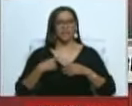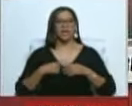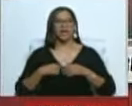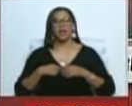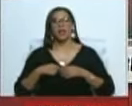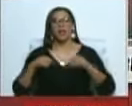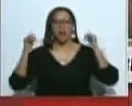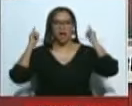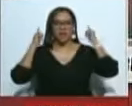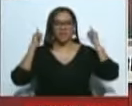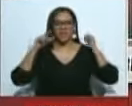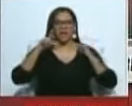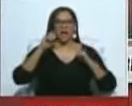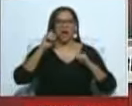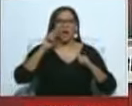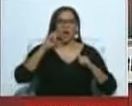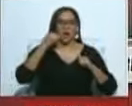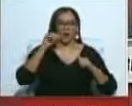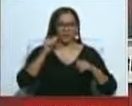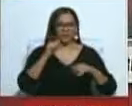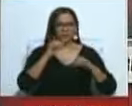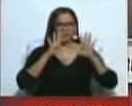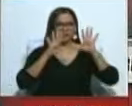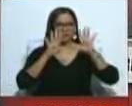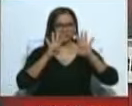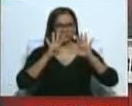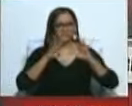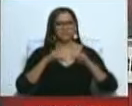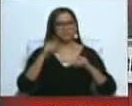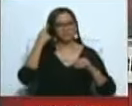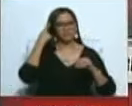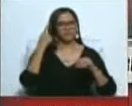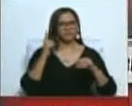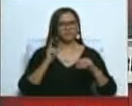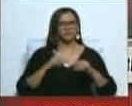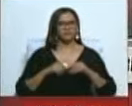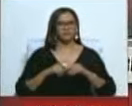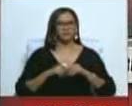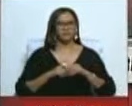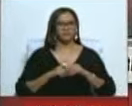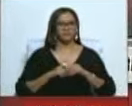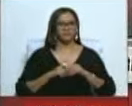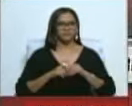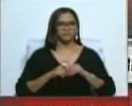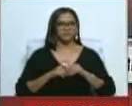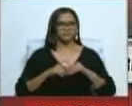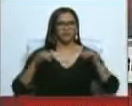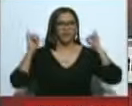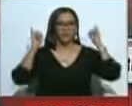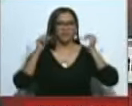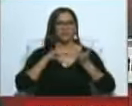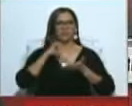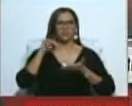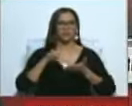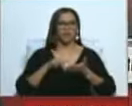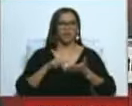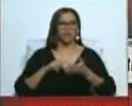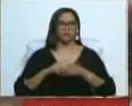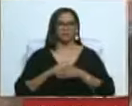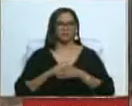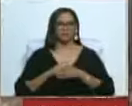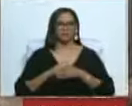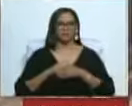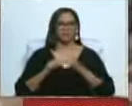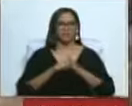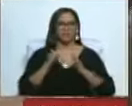la fiesta del Orza, el 19, y tú sabes que es una fiesta nacional, pues el Orza. La gente del Orza,